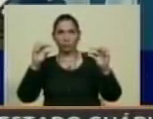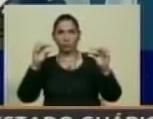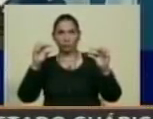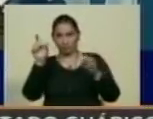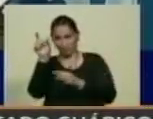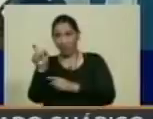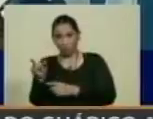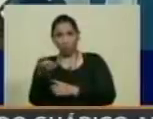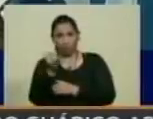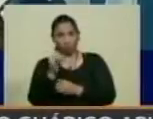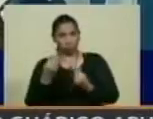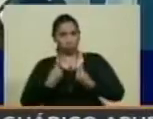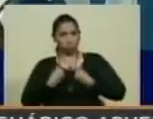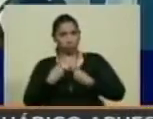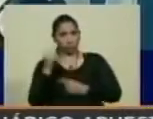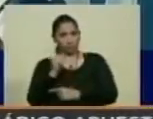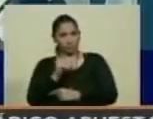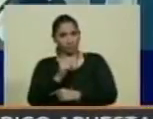Para aquellos